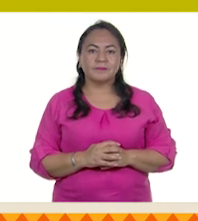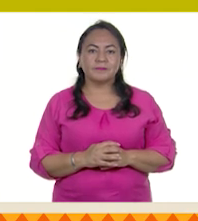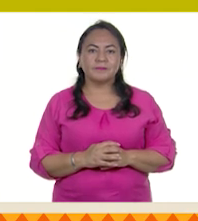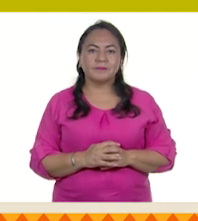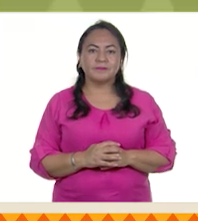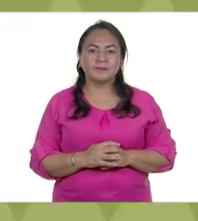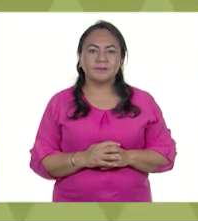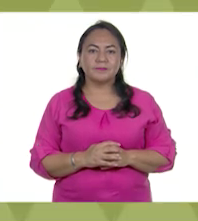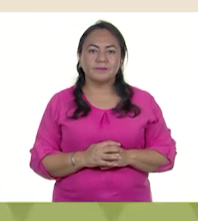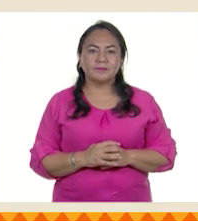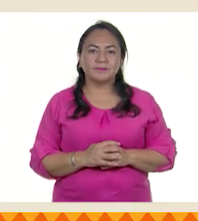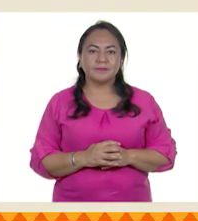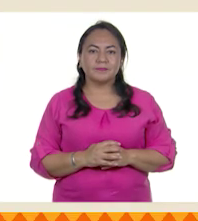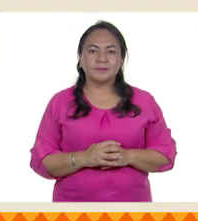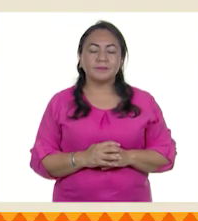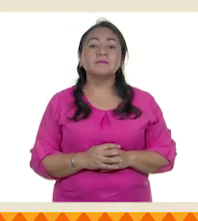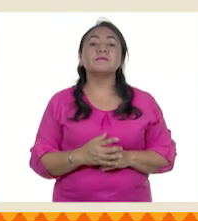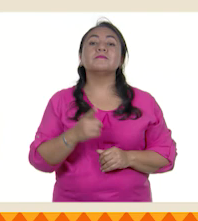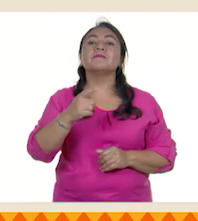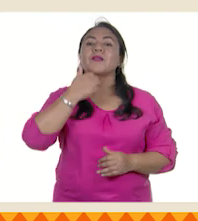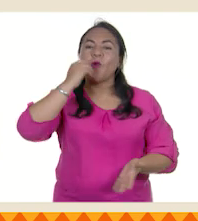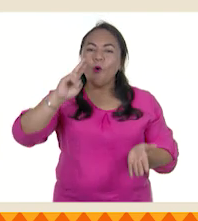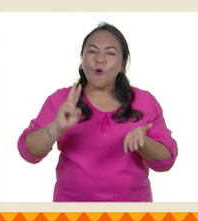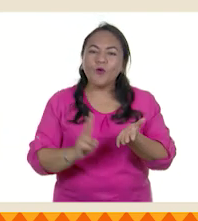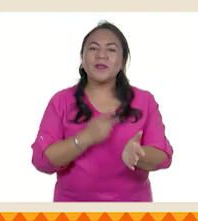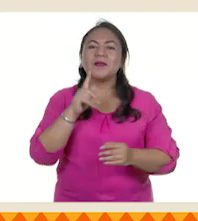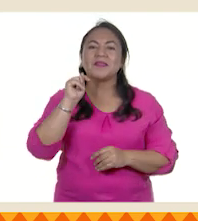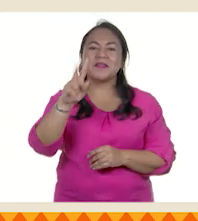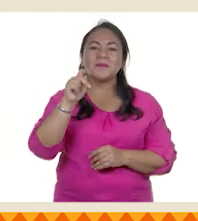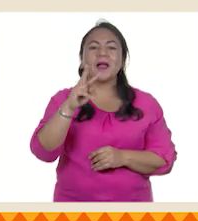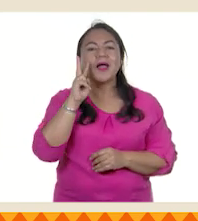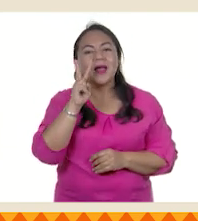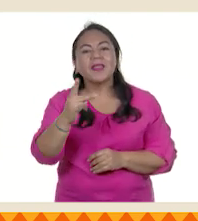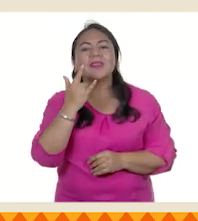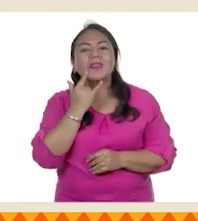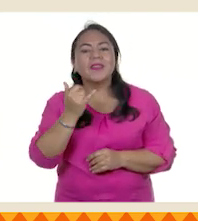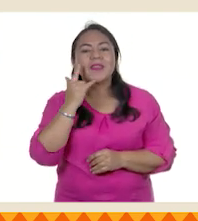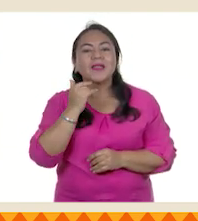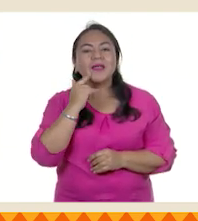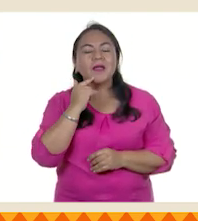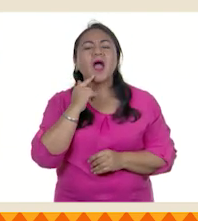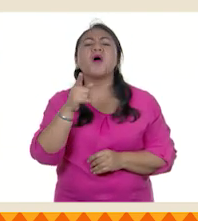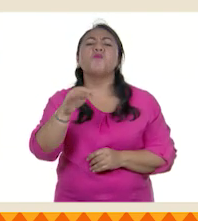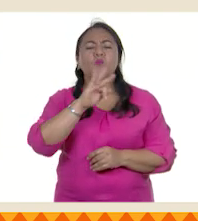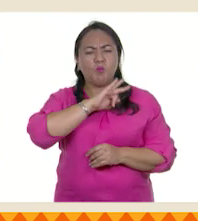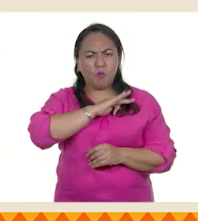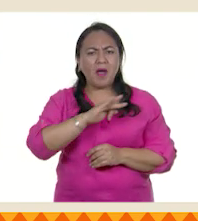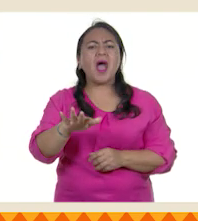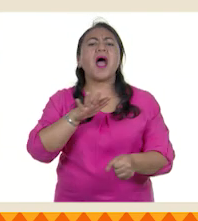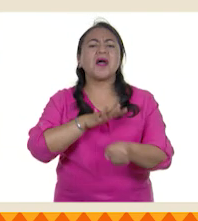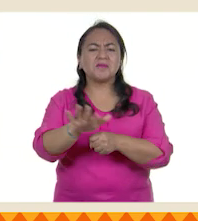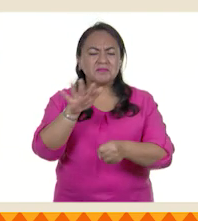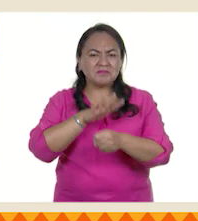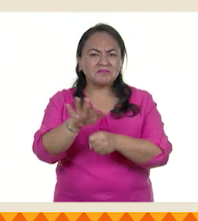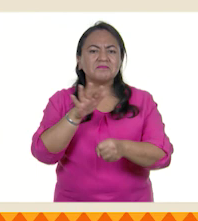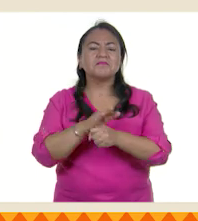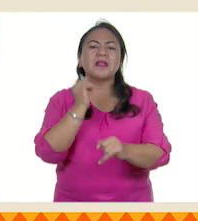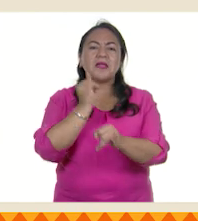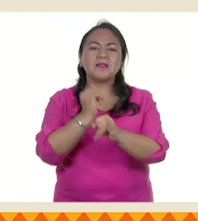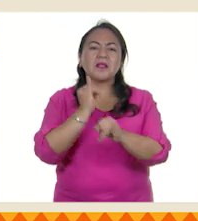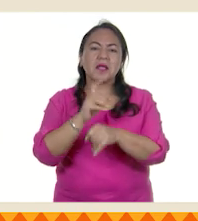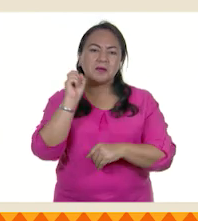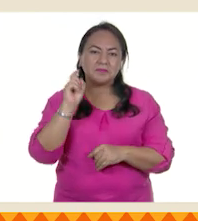800-734-7376. Si quieres volver a ver los programas de Aprende en Casa, los puedes encontrar en la siguiente